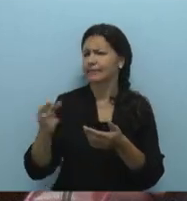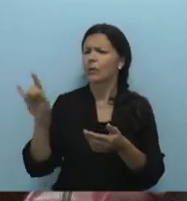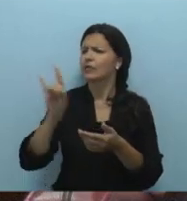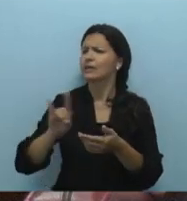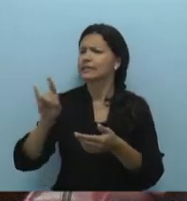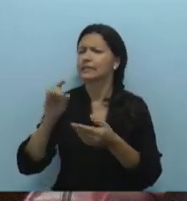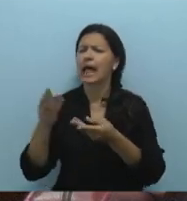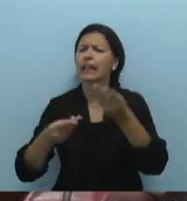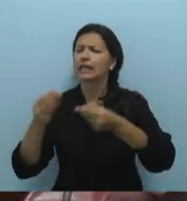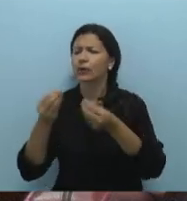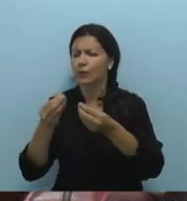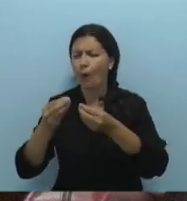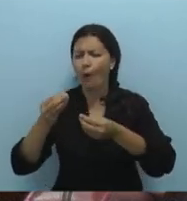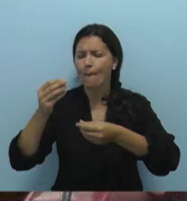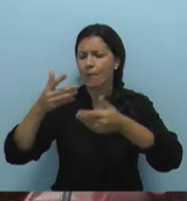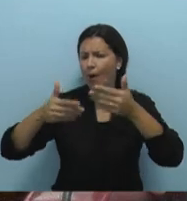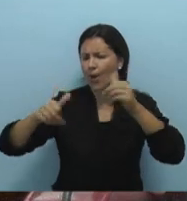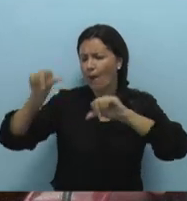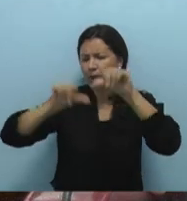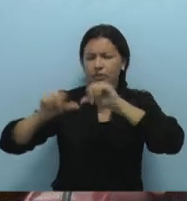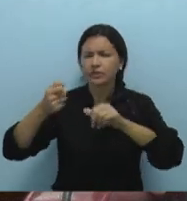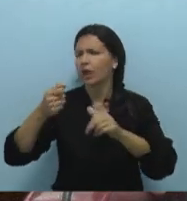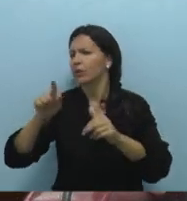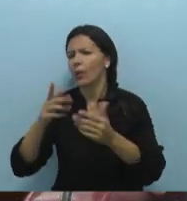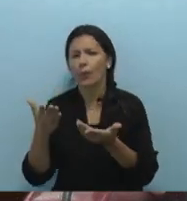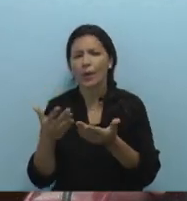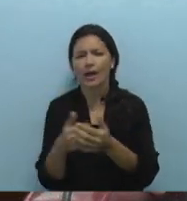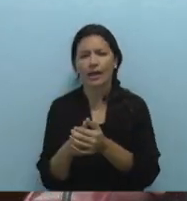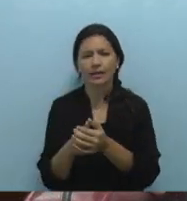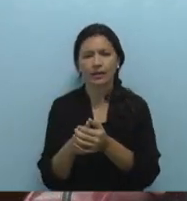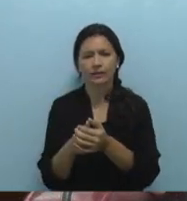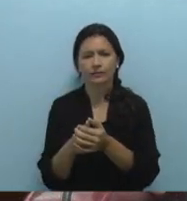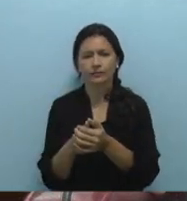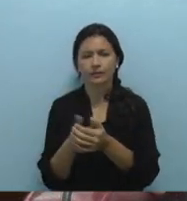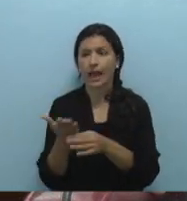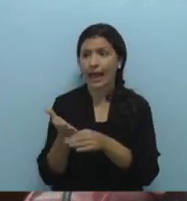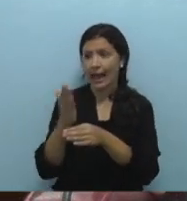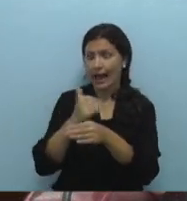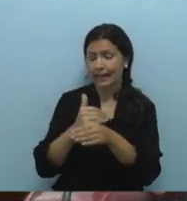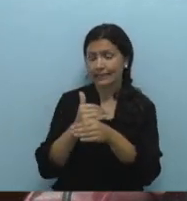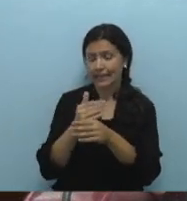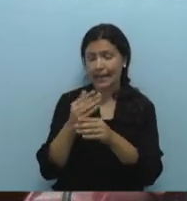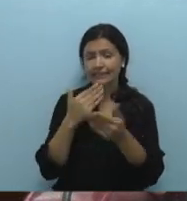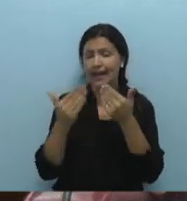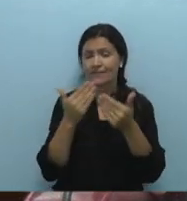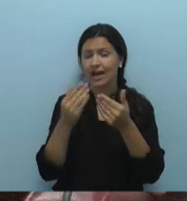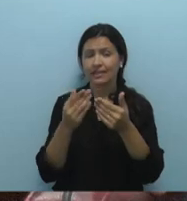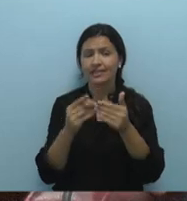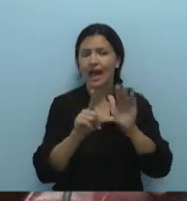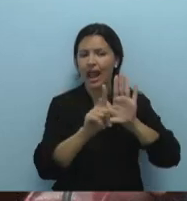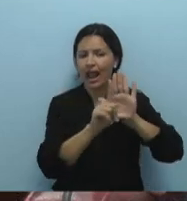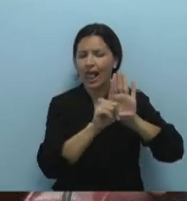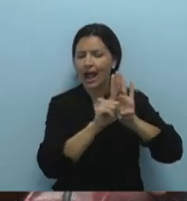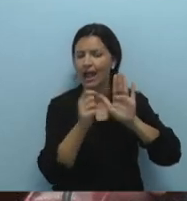financia, qué proyectos o qué programas se desarrollan, sin discutir, modificar las leyes en el Congreso